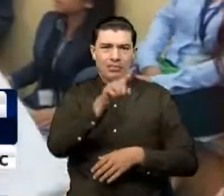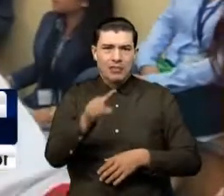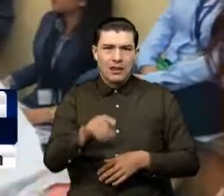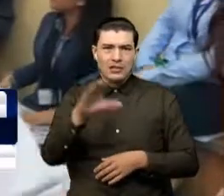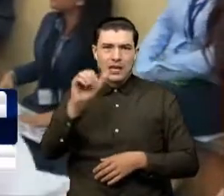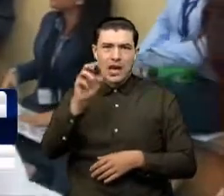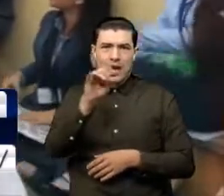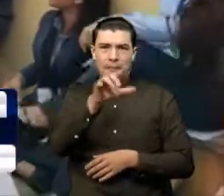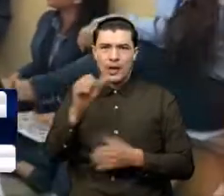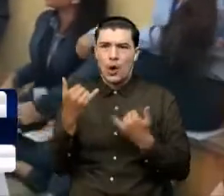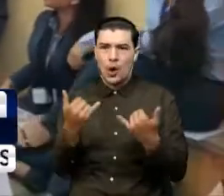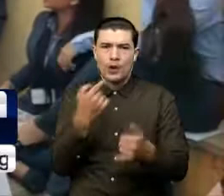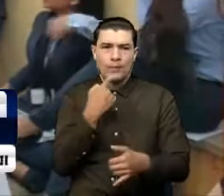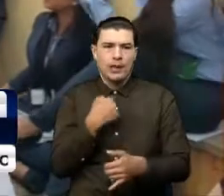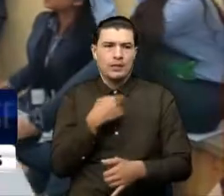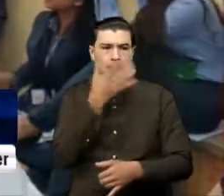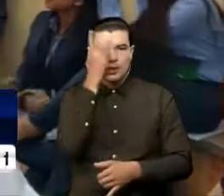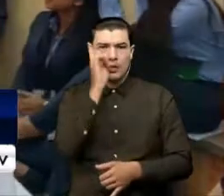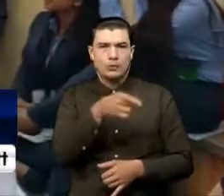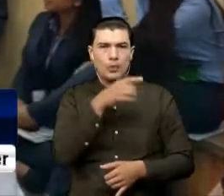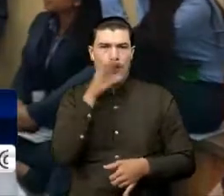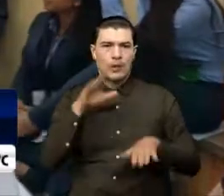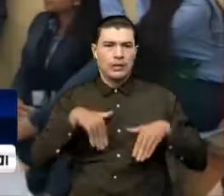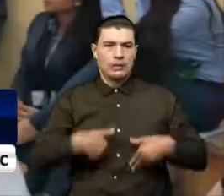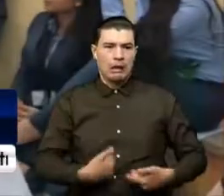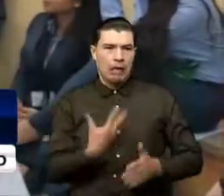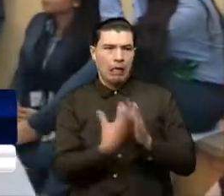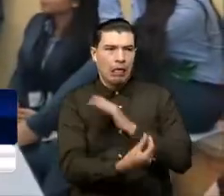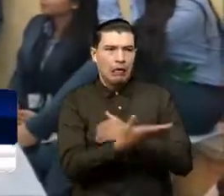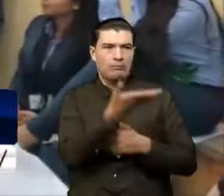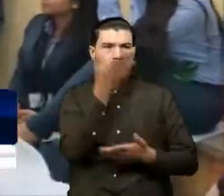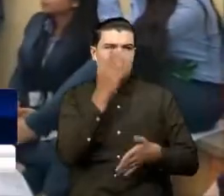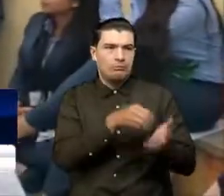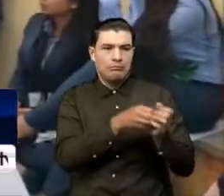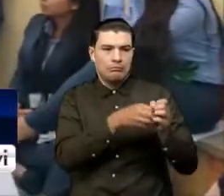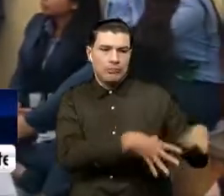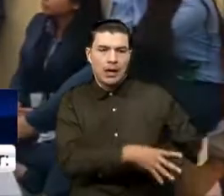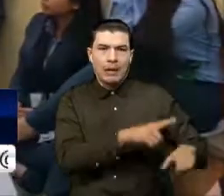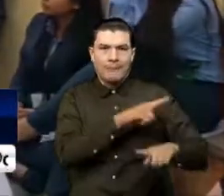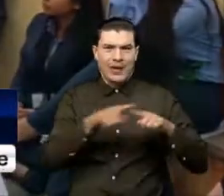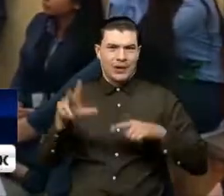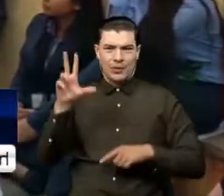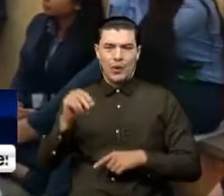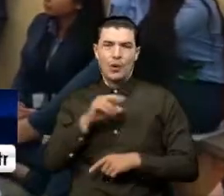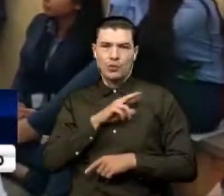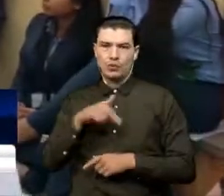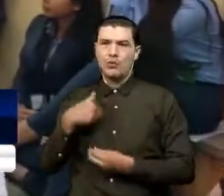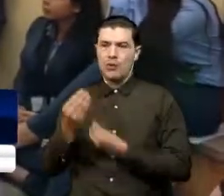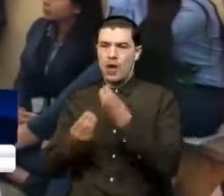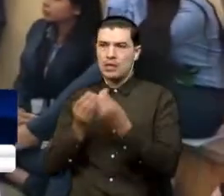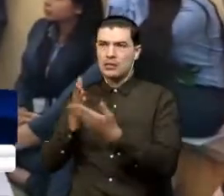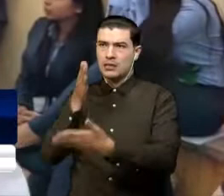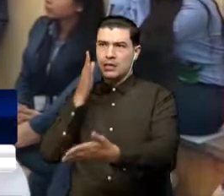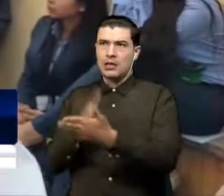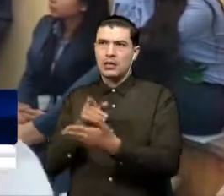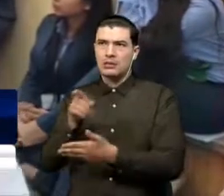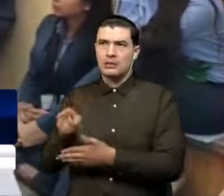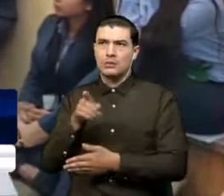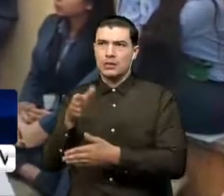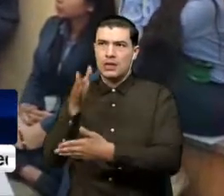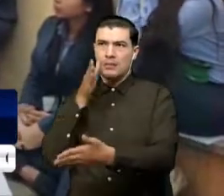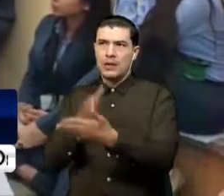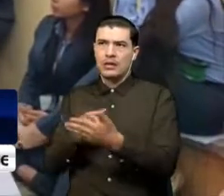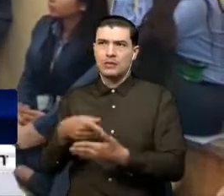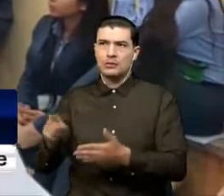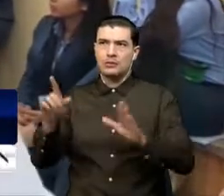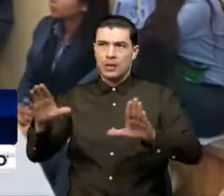y hoy dice que sale por cansancio pero no nosotros interpusimos una demanda en el tribunal de cundinamarca y la demanda fue